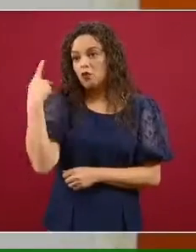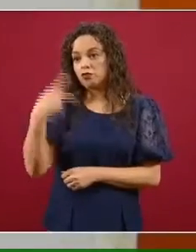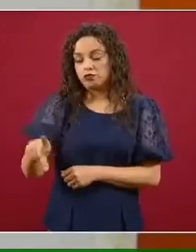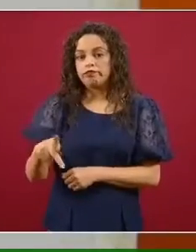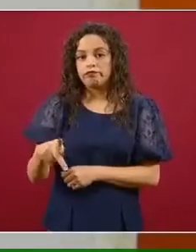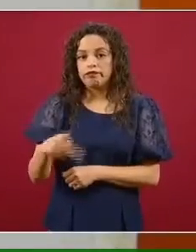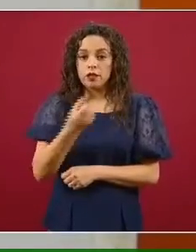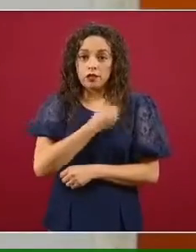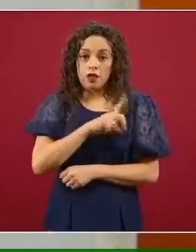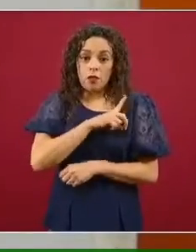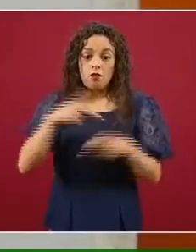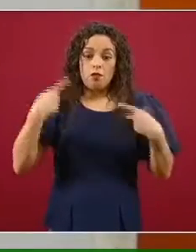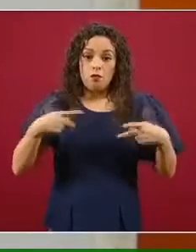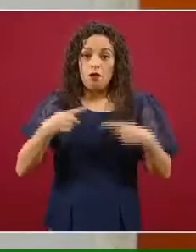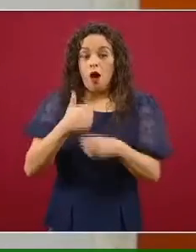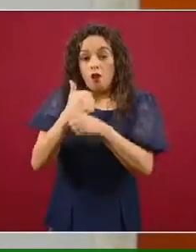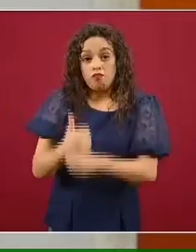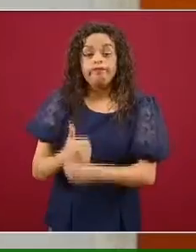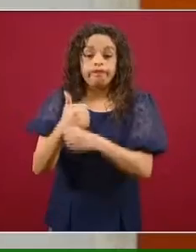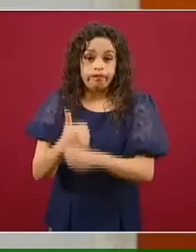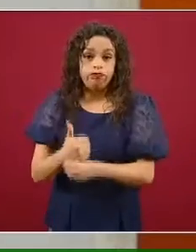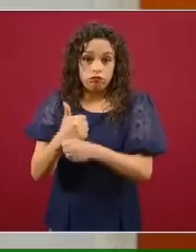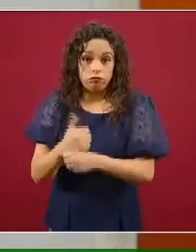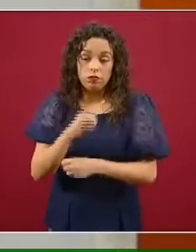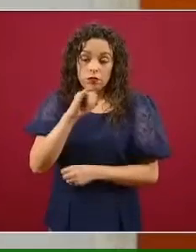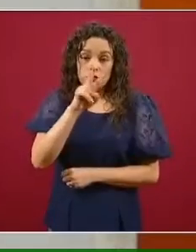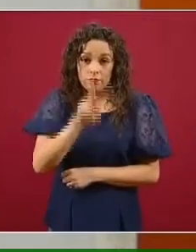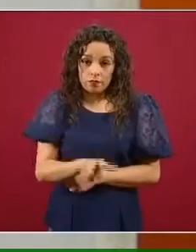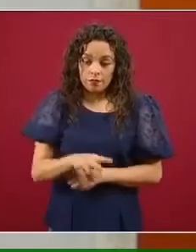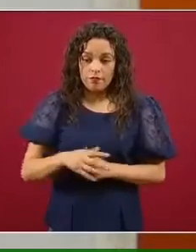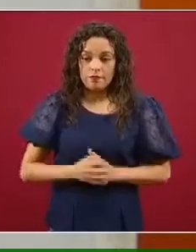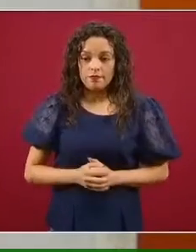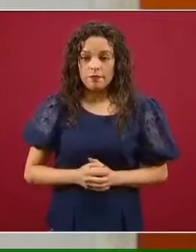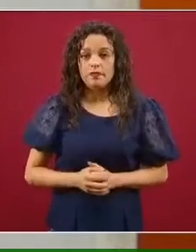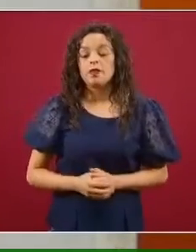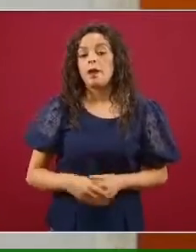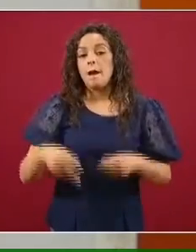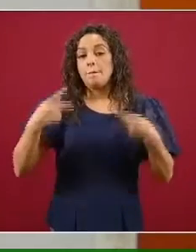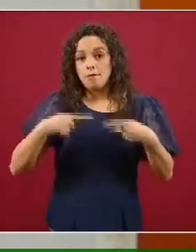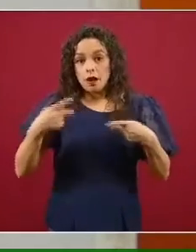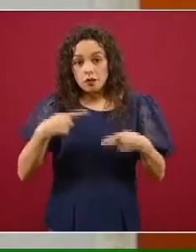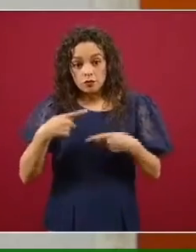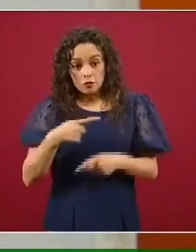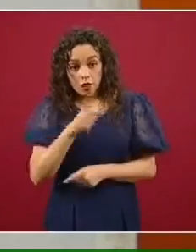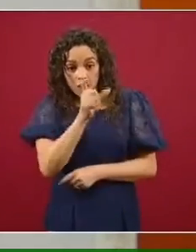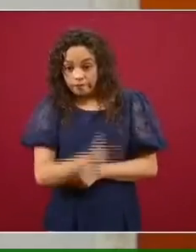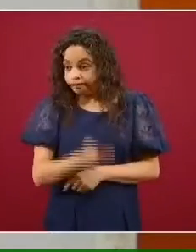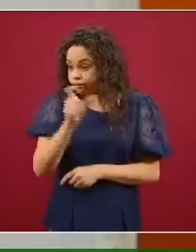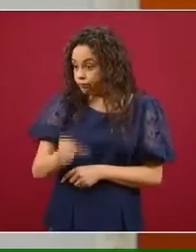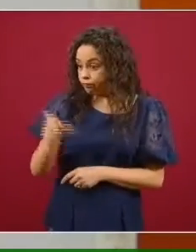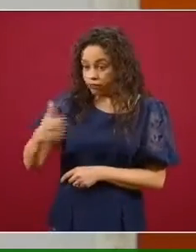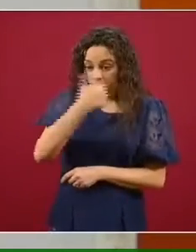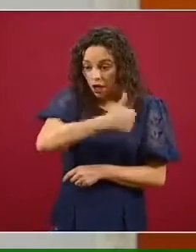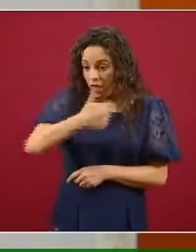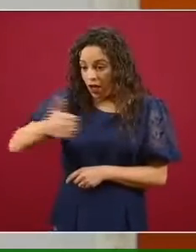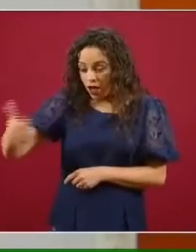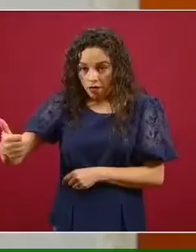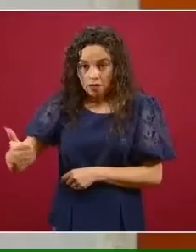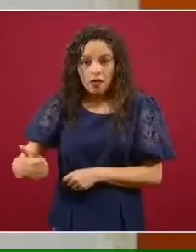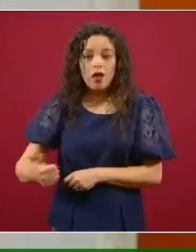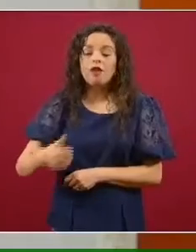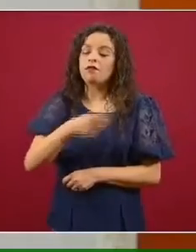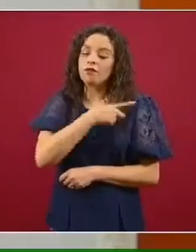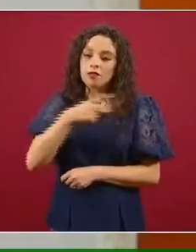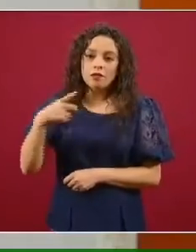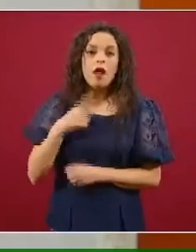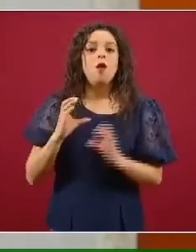Entonces, también en términos de la salud de la propia persona, no se automedique justo